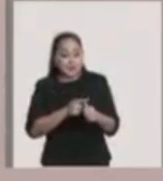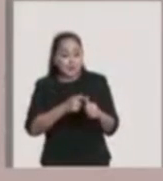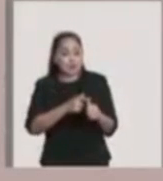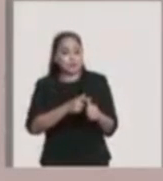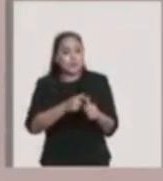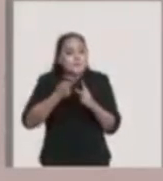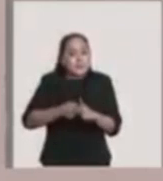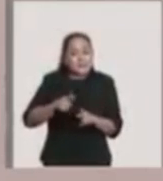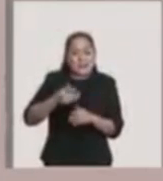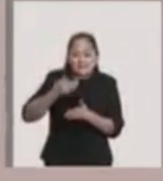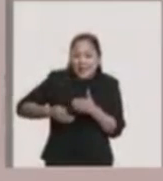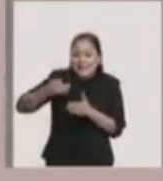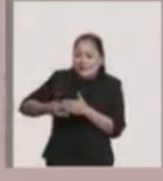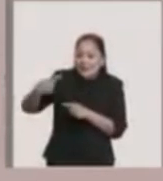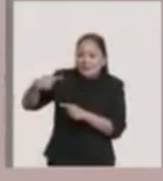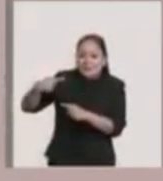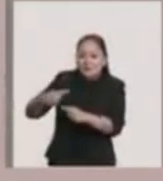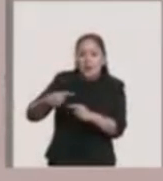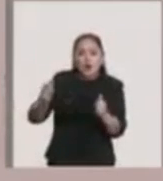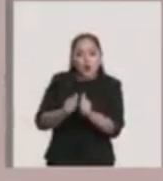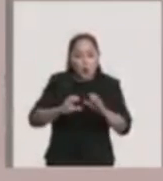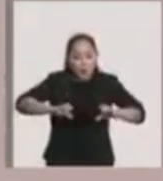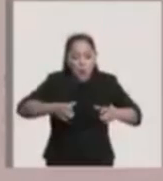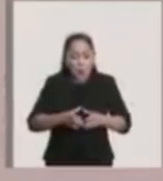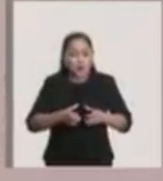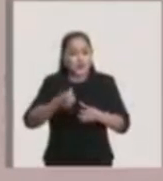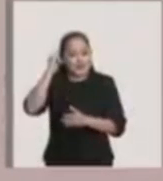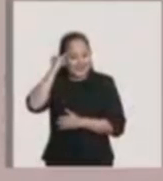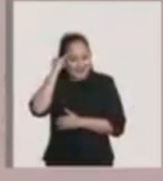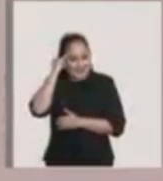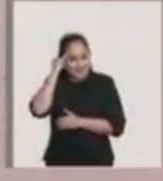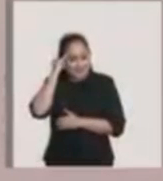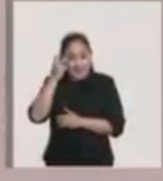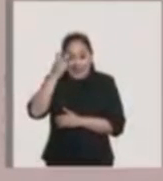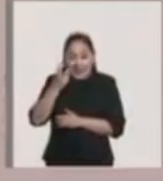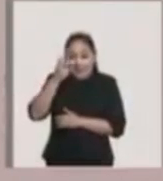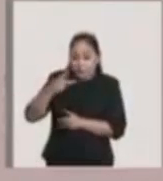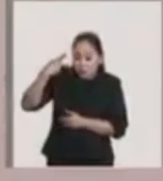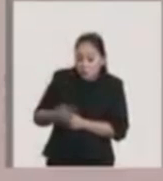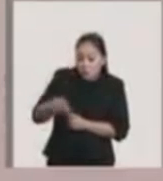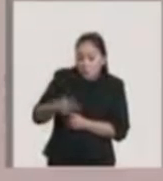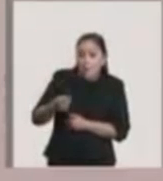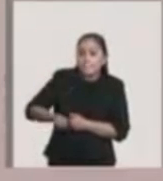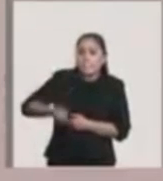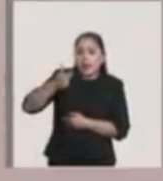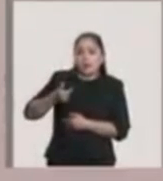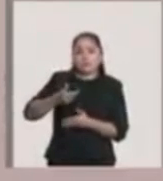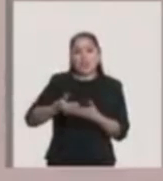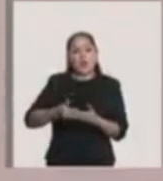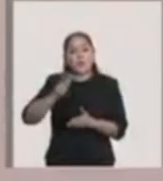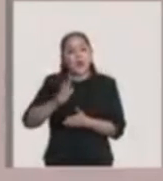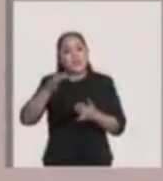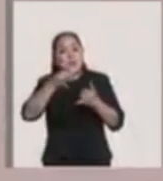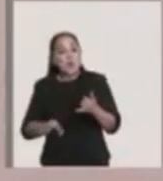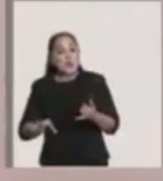la deuda histórica que tenemos con los pueblos indígenas, los pueblos originarios que fueron los primeros y hoy en muchas cosas son los últimos,